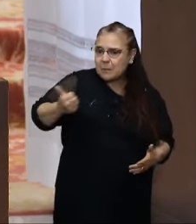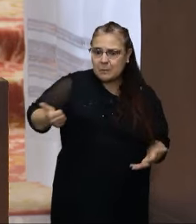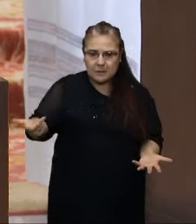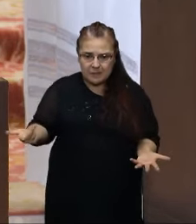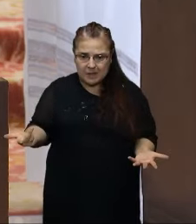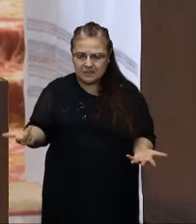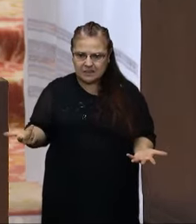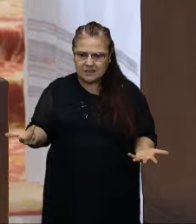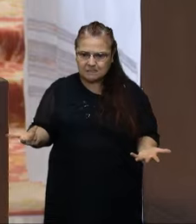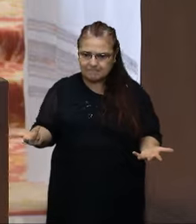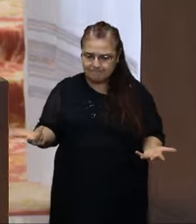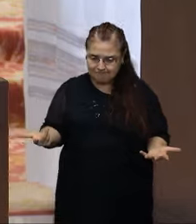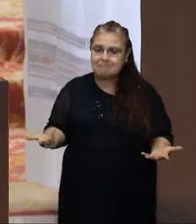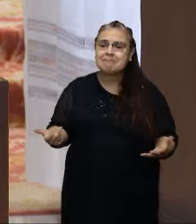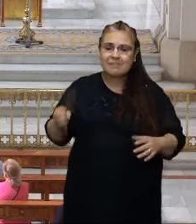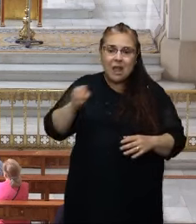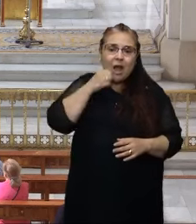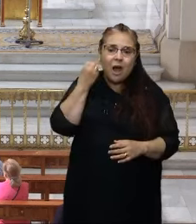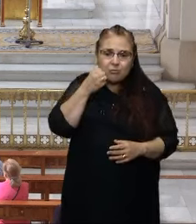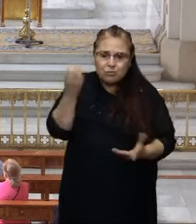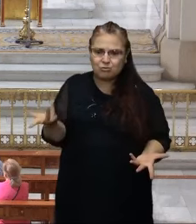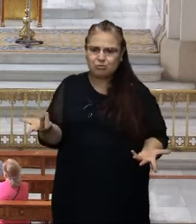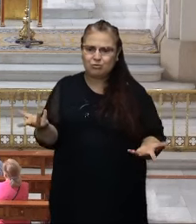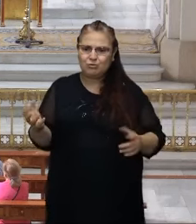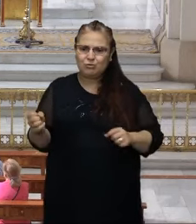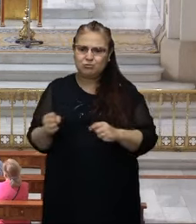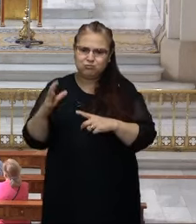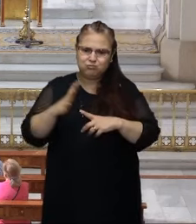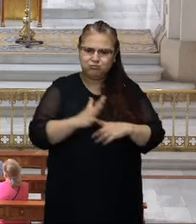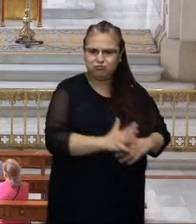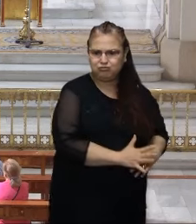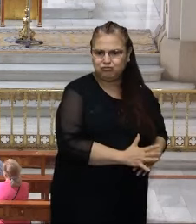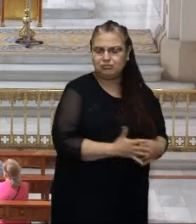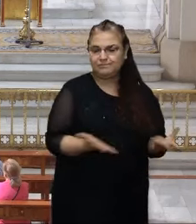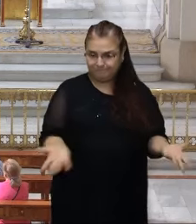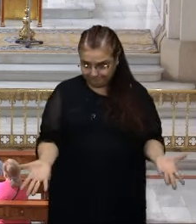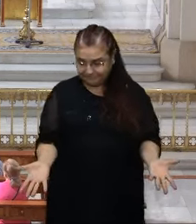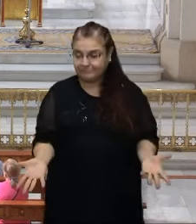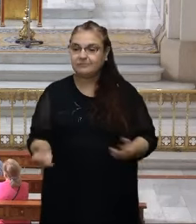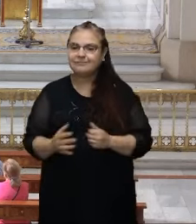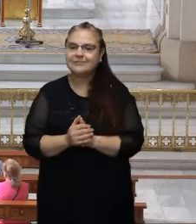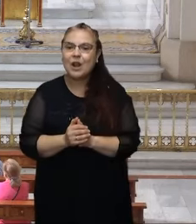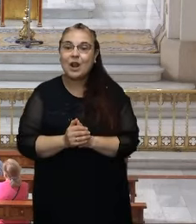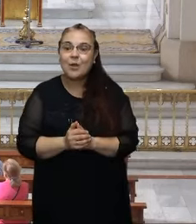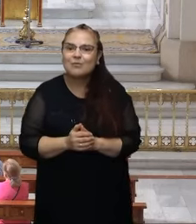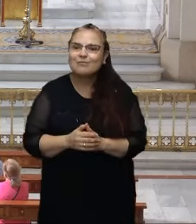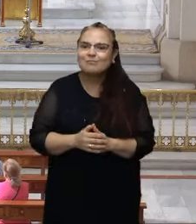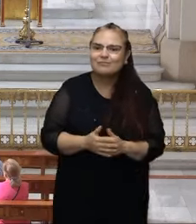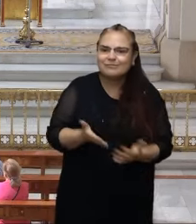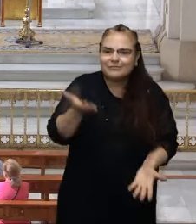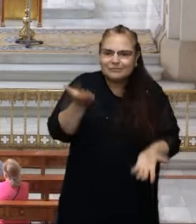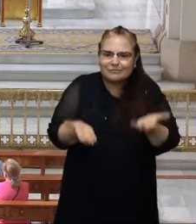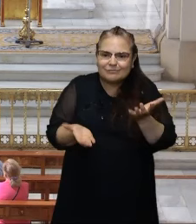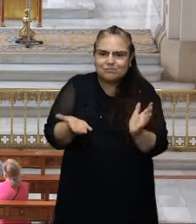incluso abusando de los demás, etcétera, contrasta con el empeño de Dios por